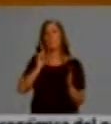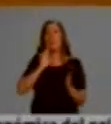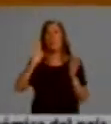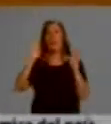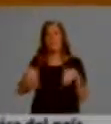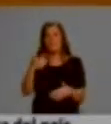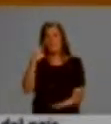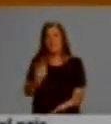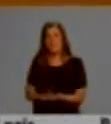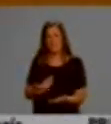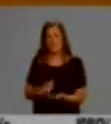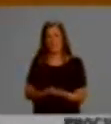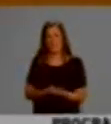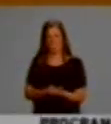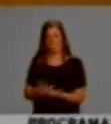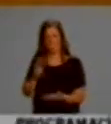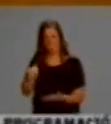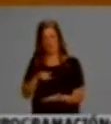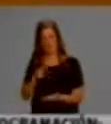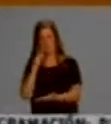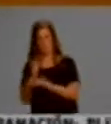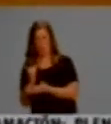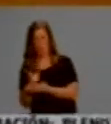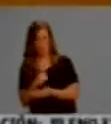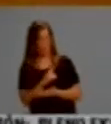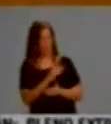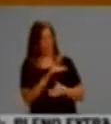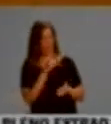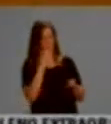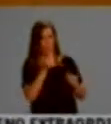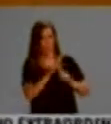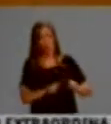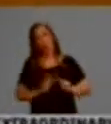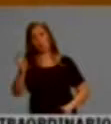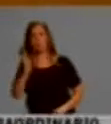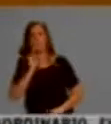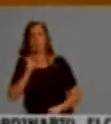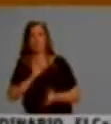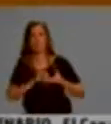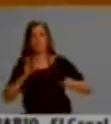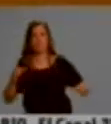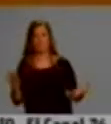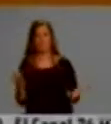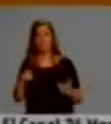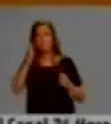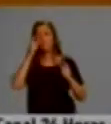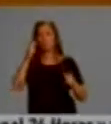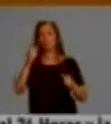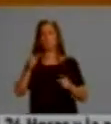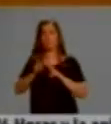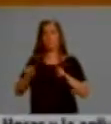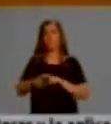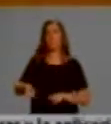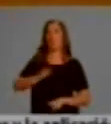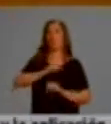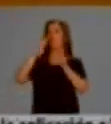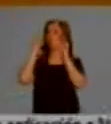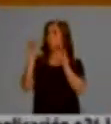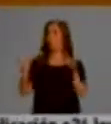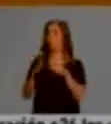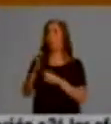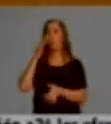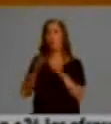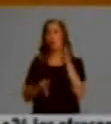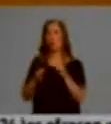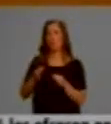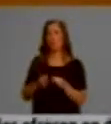que los hechos desmontaban la mentira y luego pasar a otra. Cuando se vieron sorprendidos por la investigación judicial,